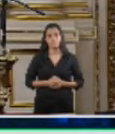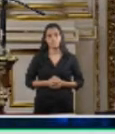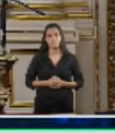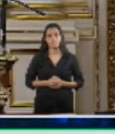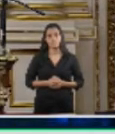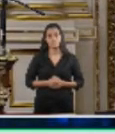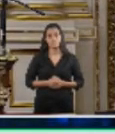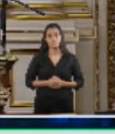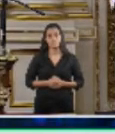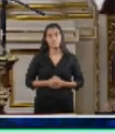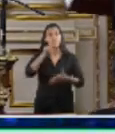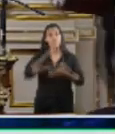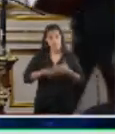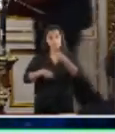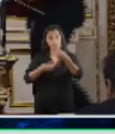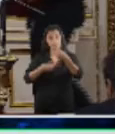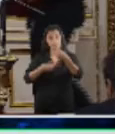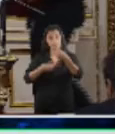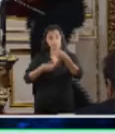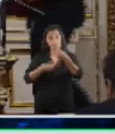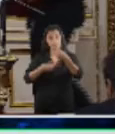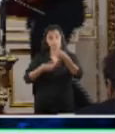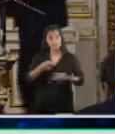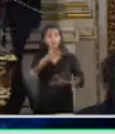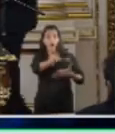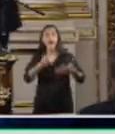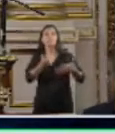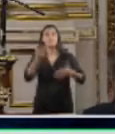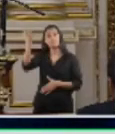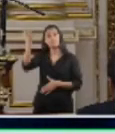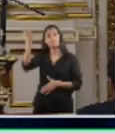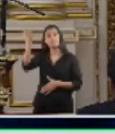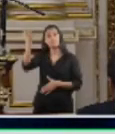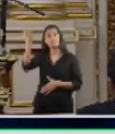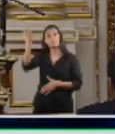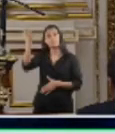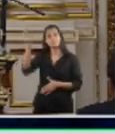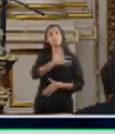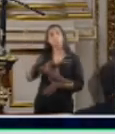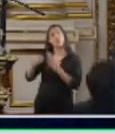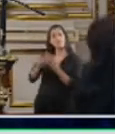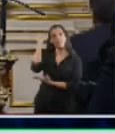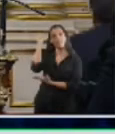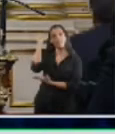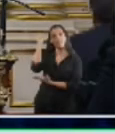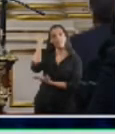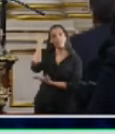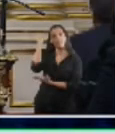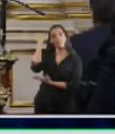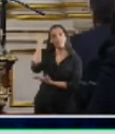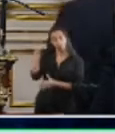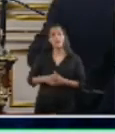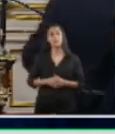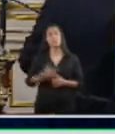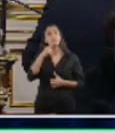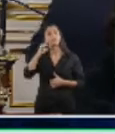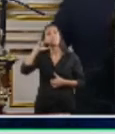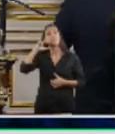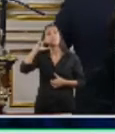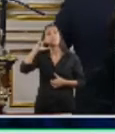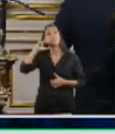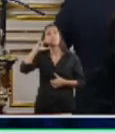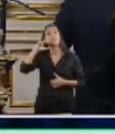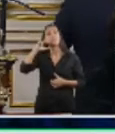total libertad y va a tener el absoluto manejo de todo el tema económico de la República Argentina. Cuando digo